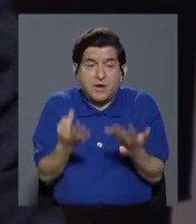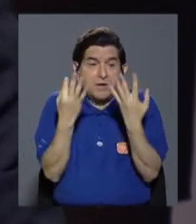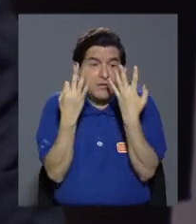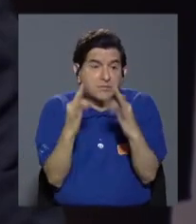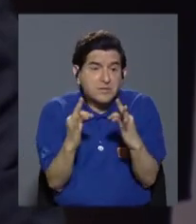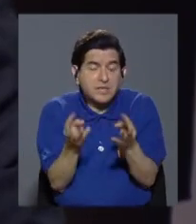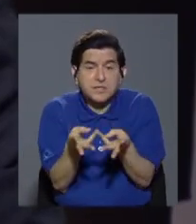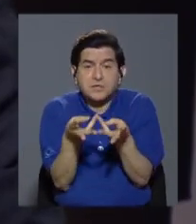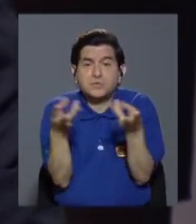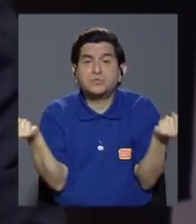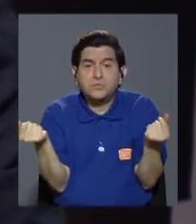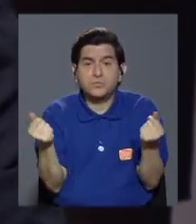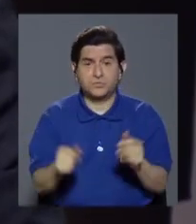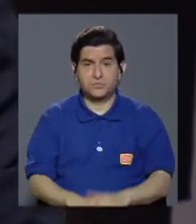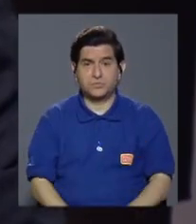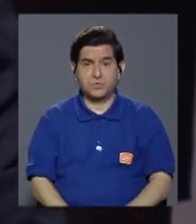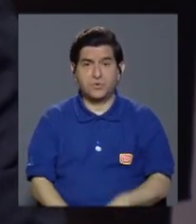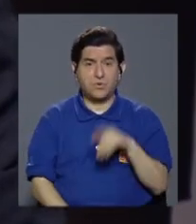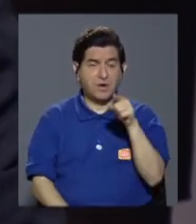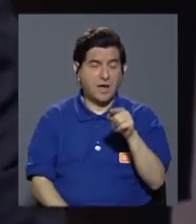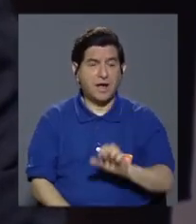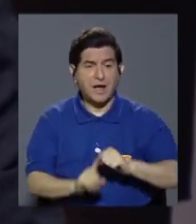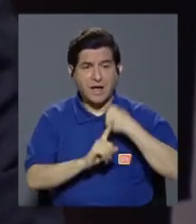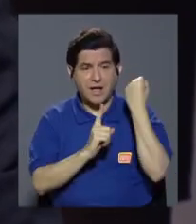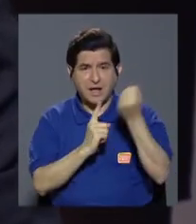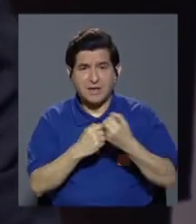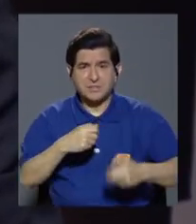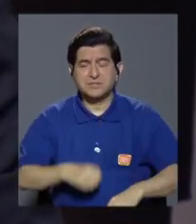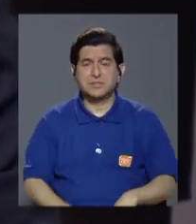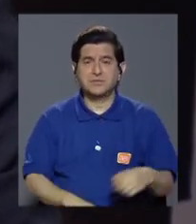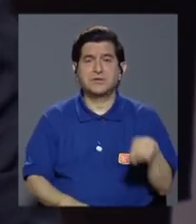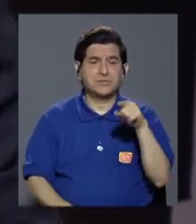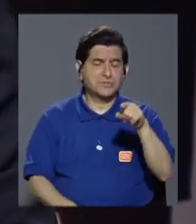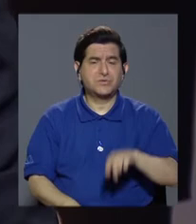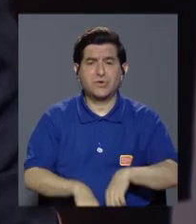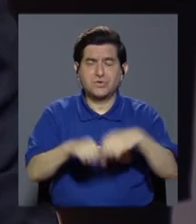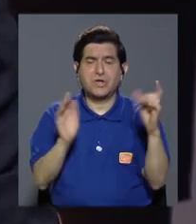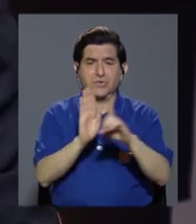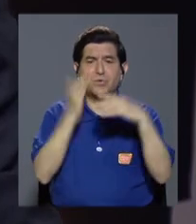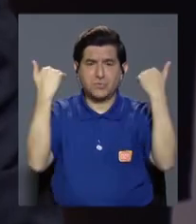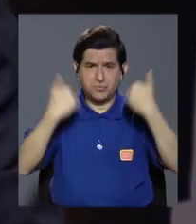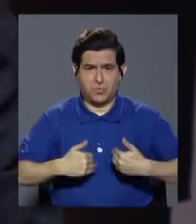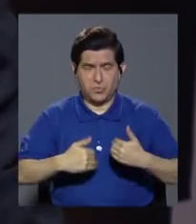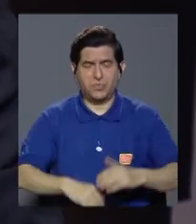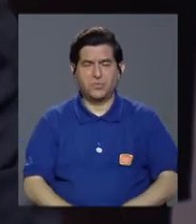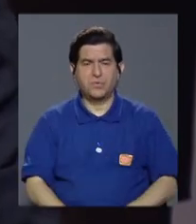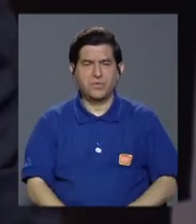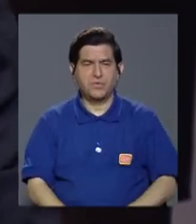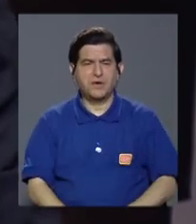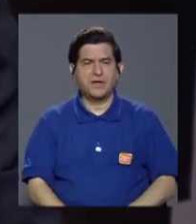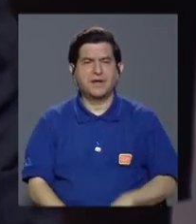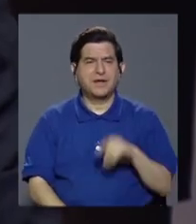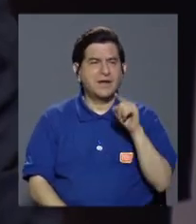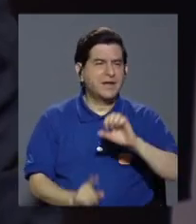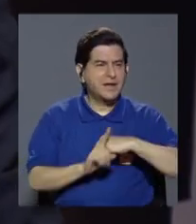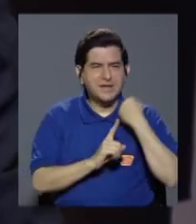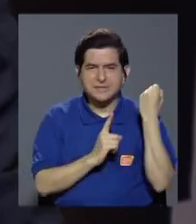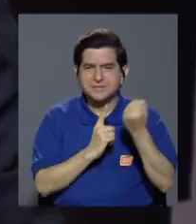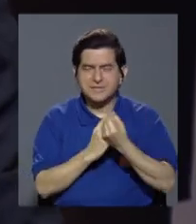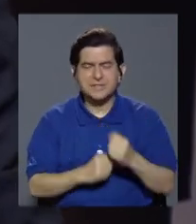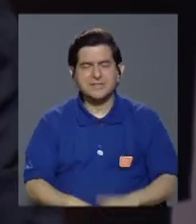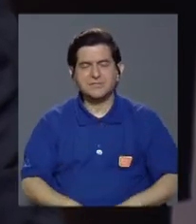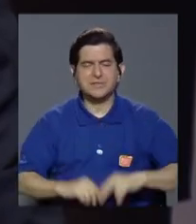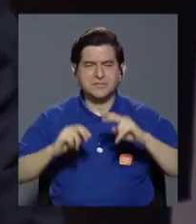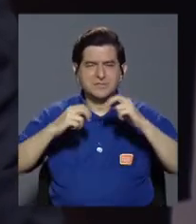encontrar salidas que en respuesta a esas violaciones de derechos humanos porque lo que nos enfrentamos y esto también es lo más normal desde el punto de vista la lectura